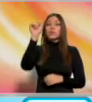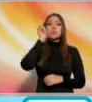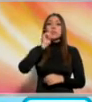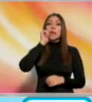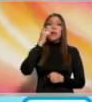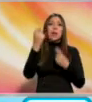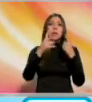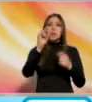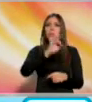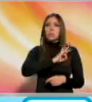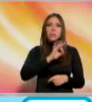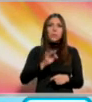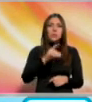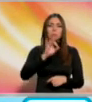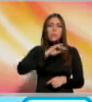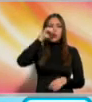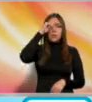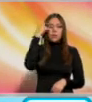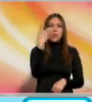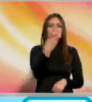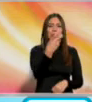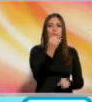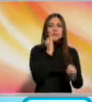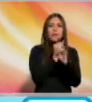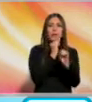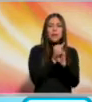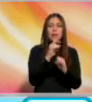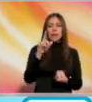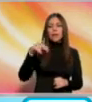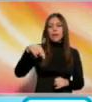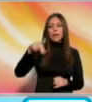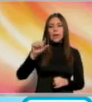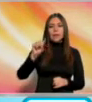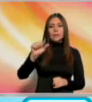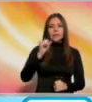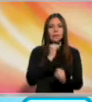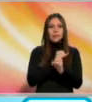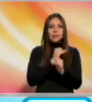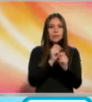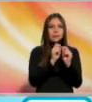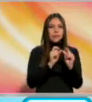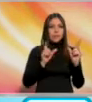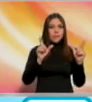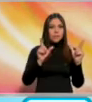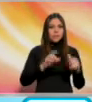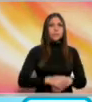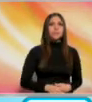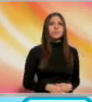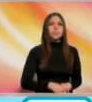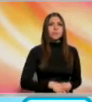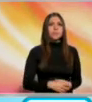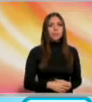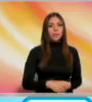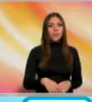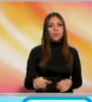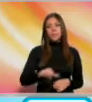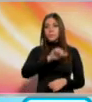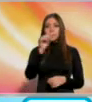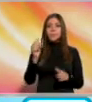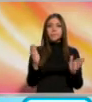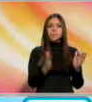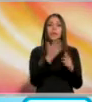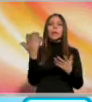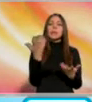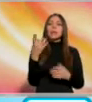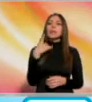puedes consultar justo en la página de la NASA. Ahora, ¡Wow! la Estación Internacional Espacial es un esfuerzo, a diferencia justo de la época de la